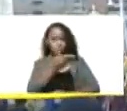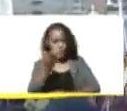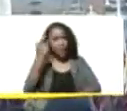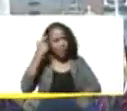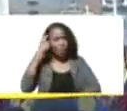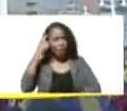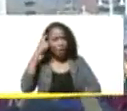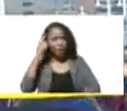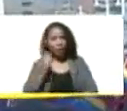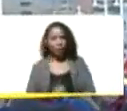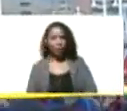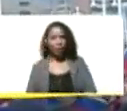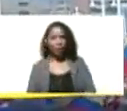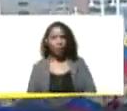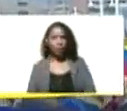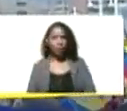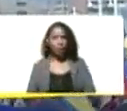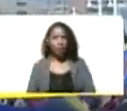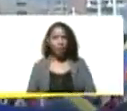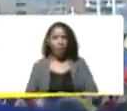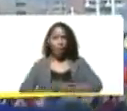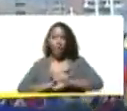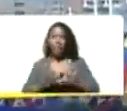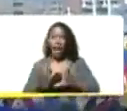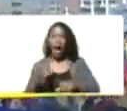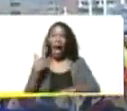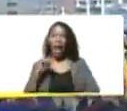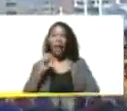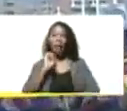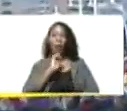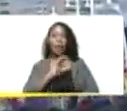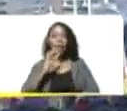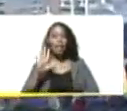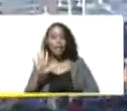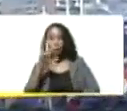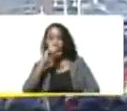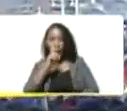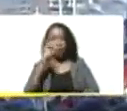recuerdan, los que ya tenemos 45 años.